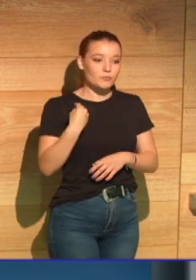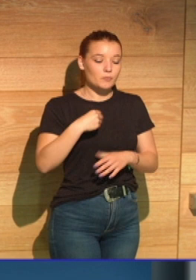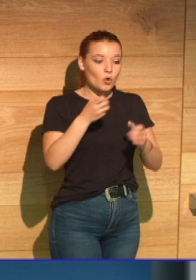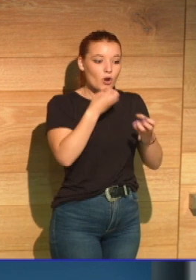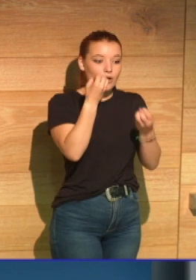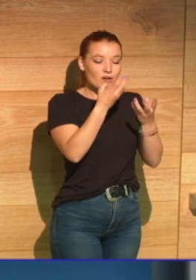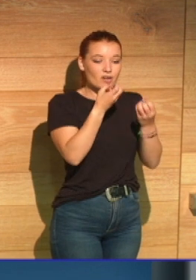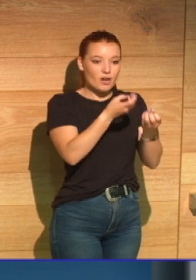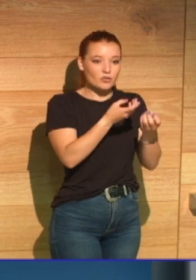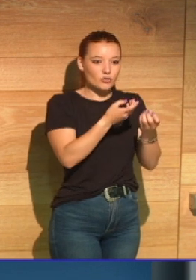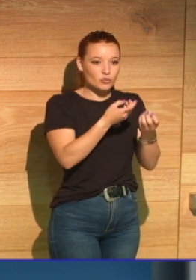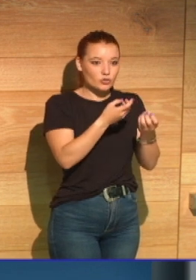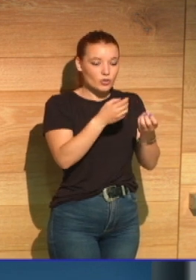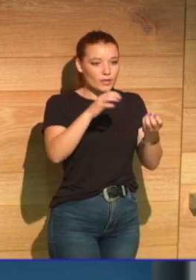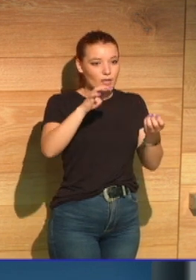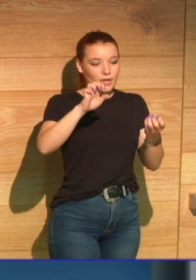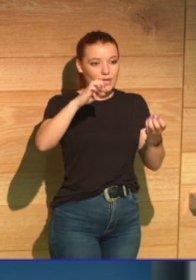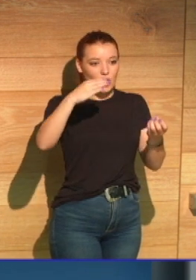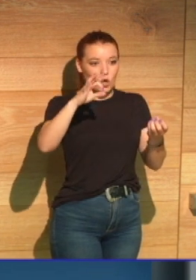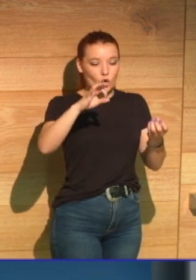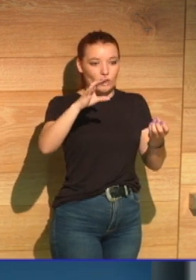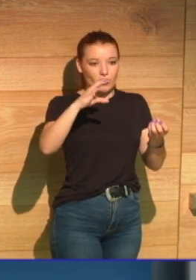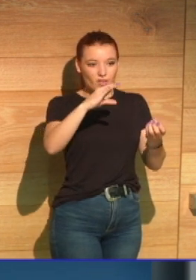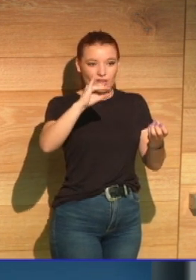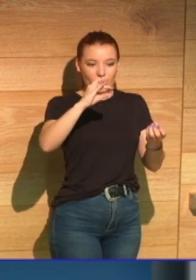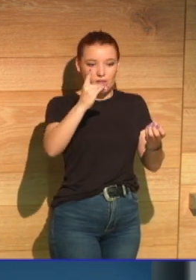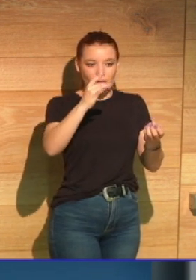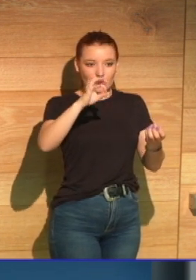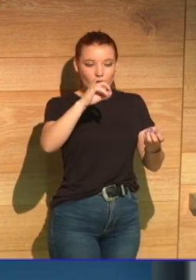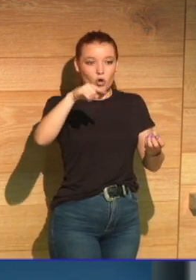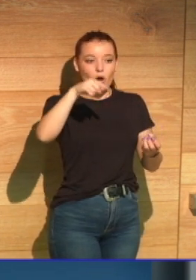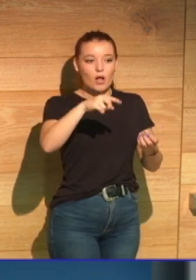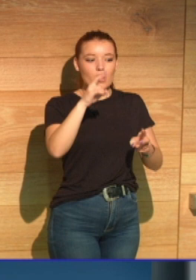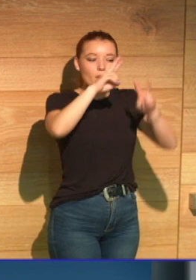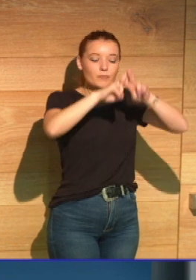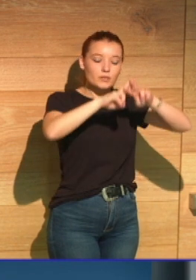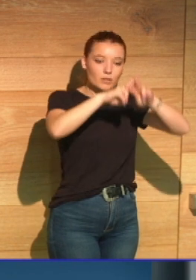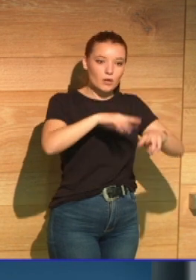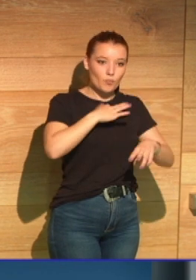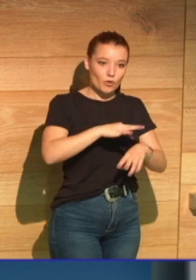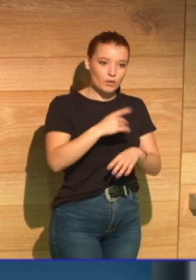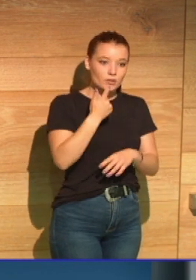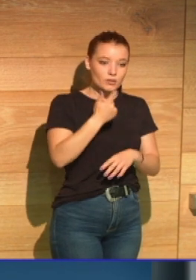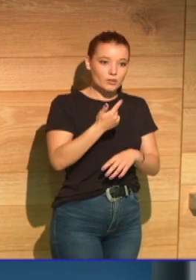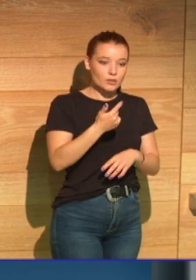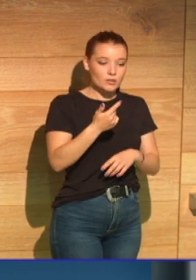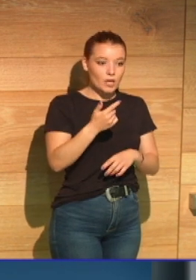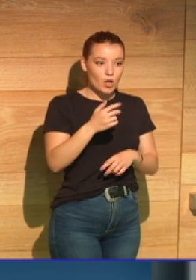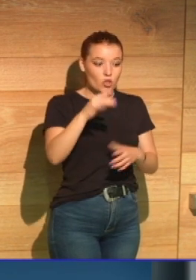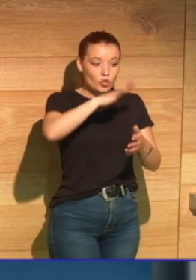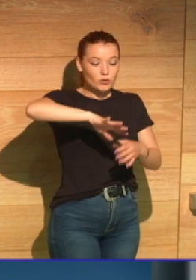una serie que ellos van a tener en sus redes sociales, donde tú vas a poder ir investigando lo que va sucediendo en ciertas zonas de Rosario y donde ellos